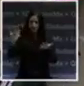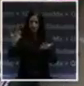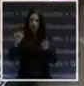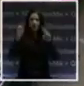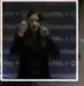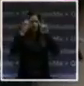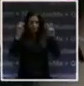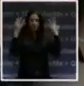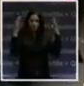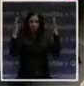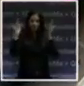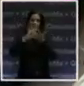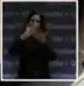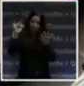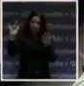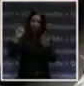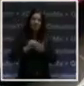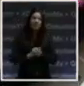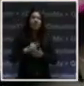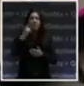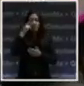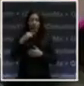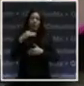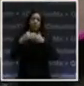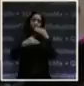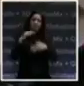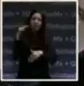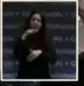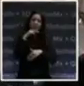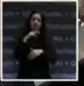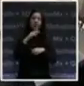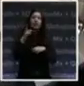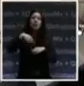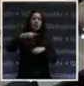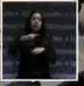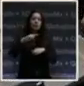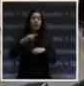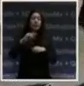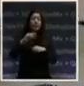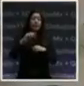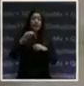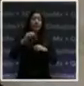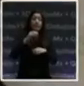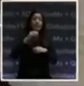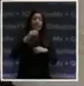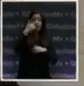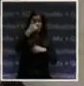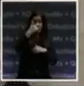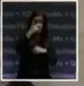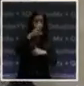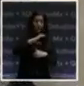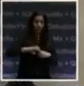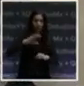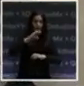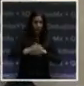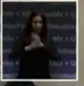Les agradezco mucho el tema de los aplausos. Yo les pediría, para que sea un poquito más ágil el formato, que aplaudiéramos al término de la participación de los 7